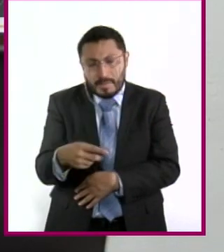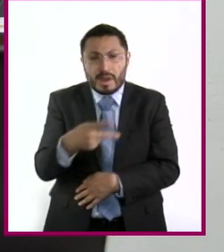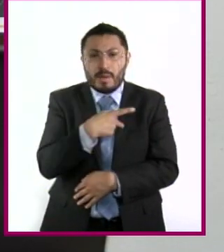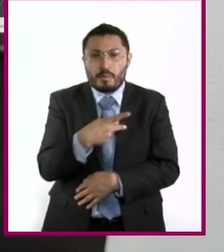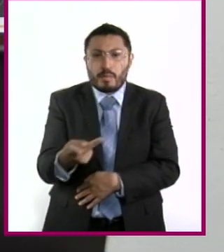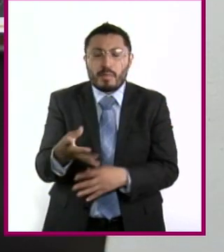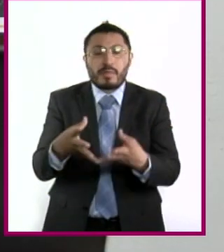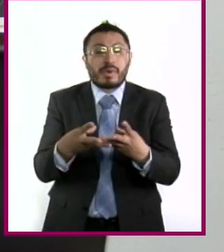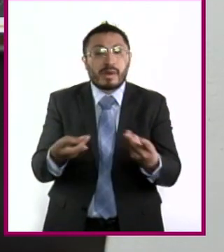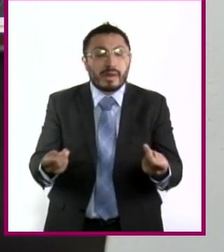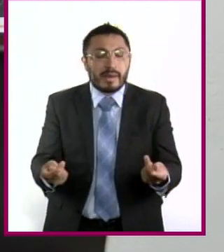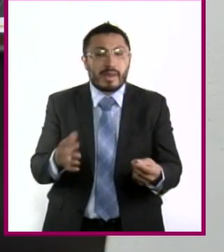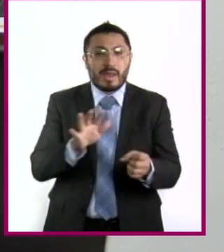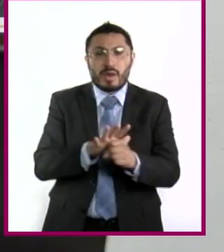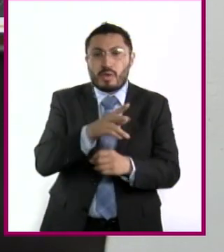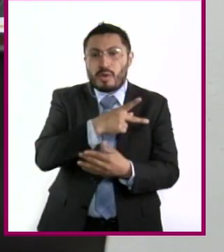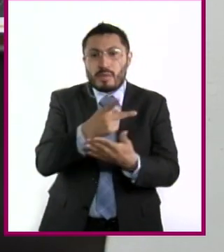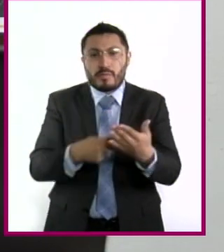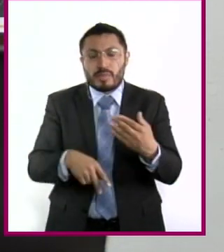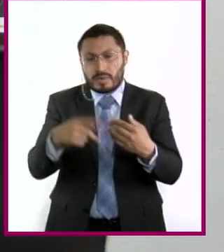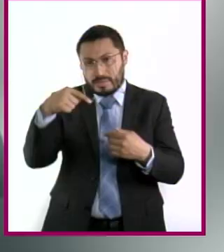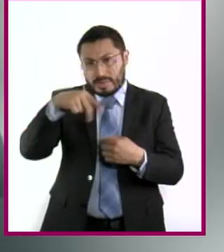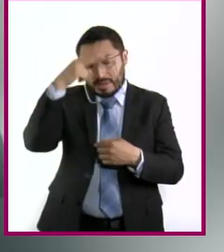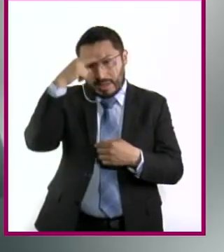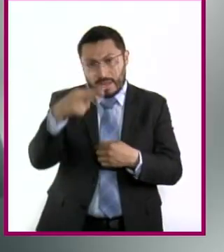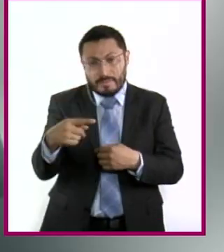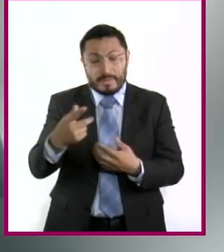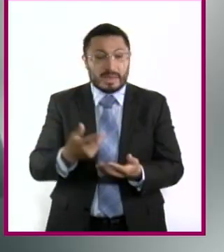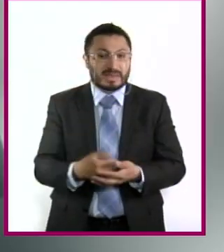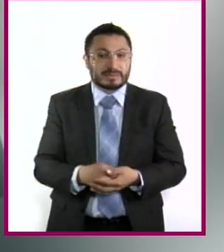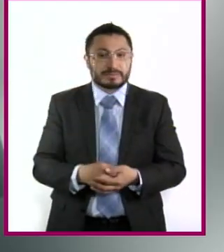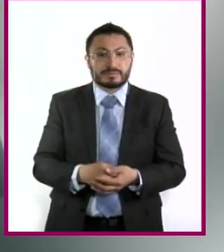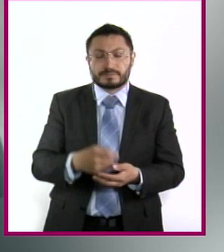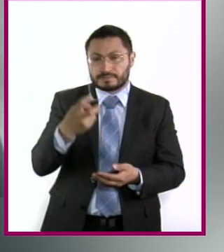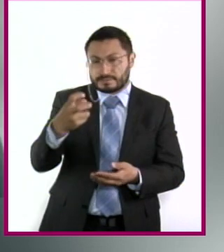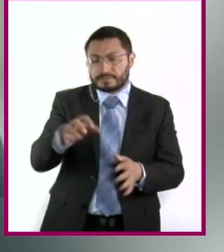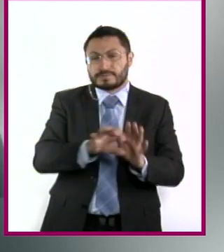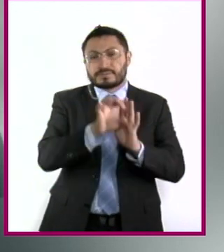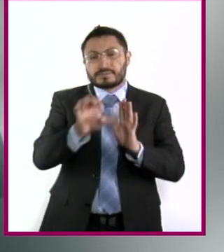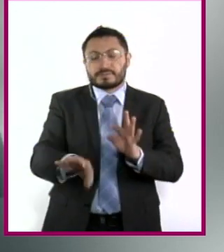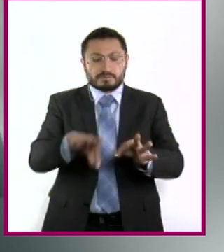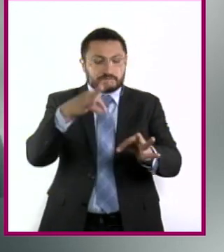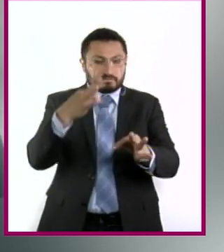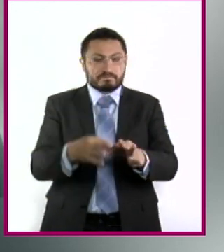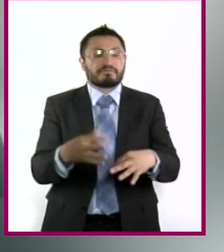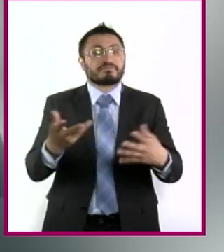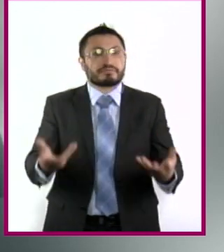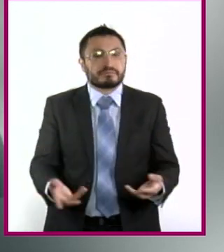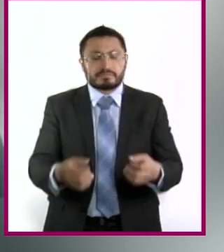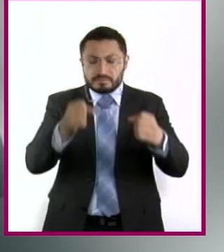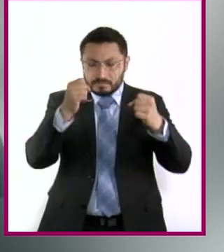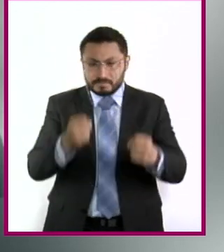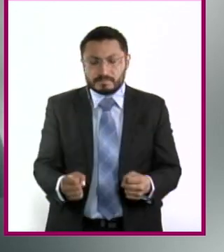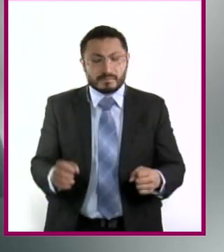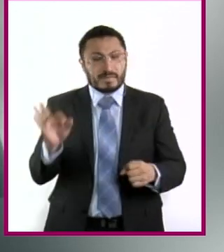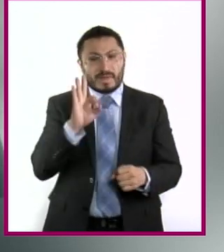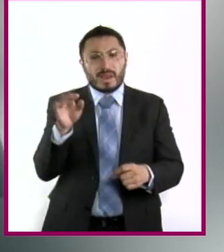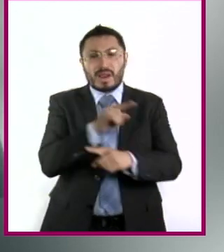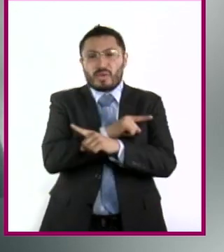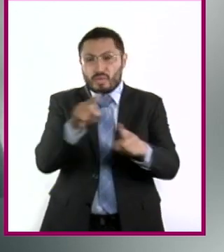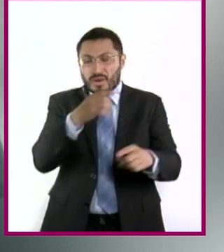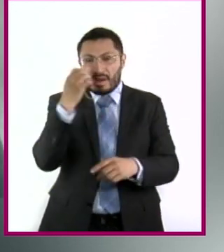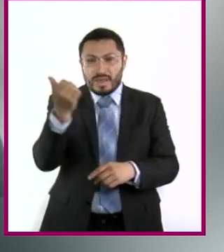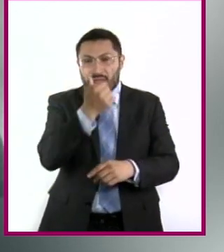¿Y qué programas hay en el país a este respecto? Pero para ponerles ejemplos muy puntuales, seguramente ustedes como